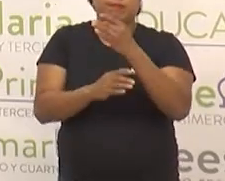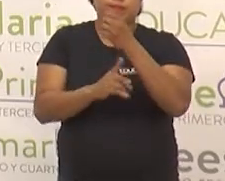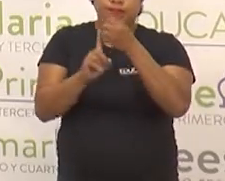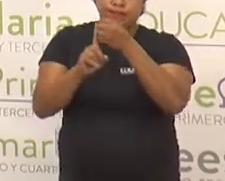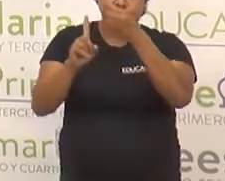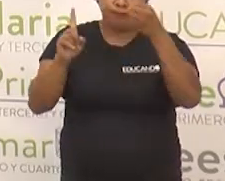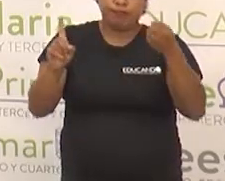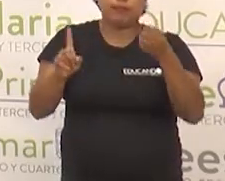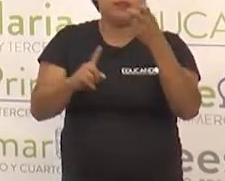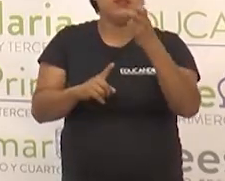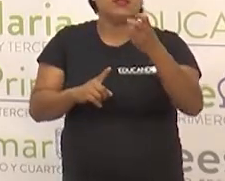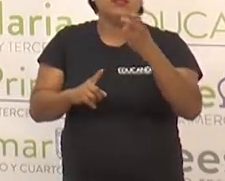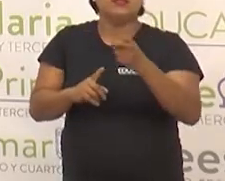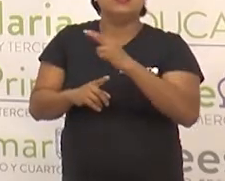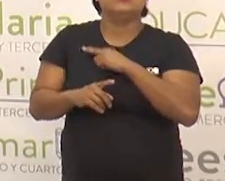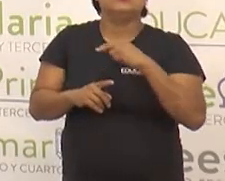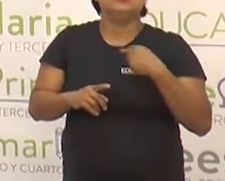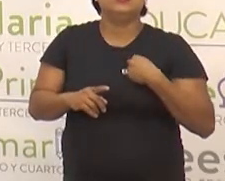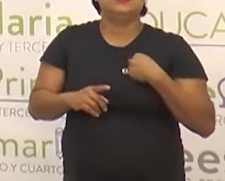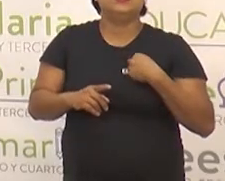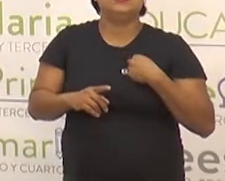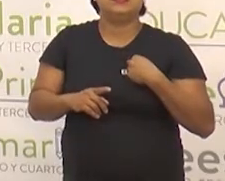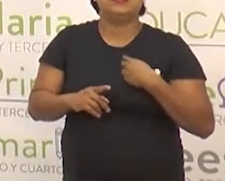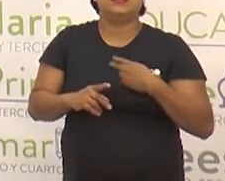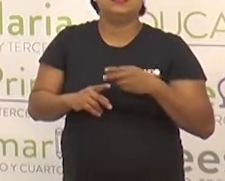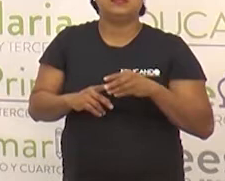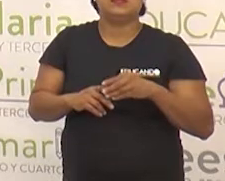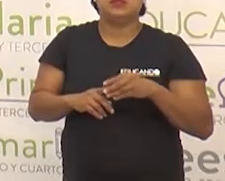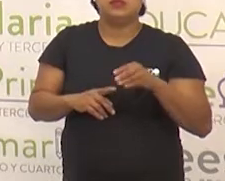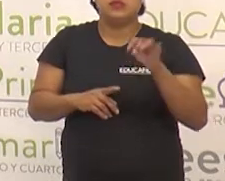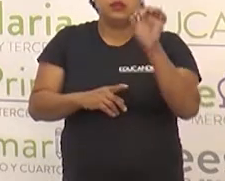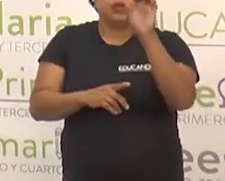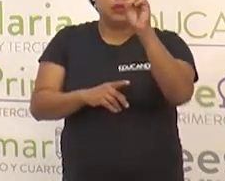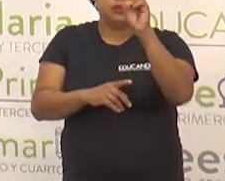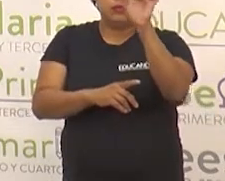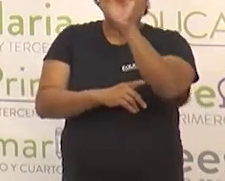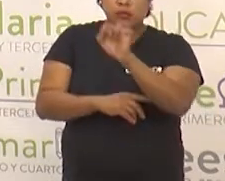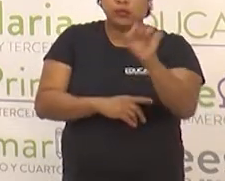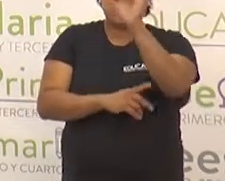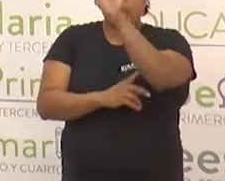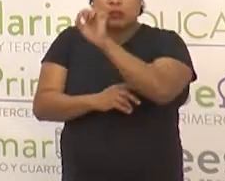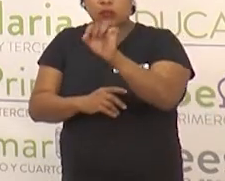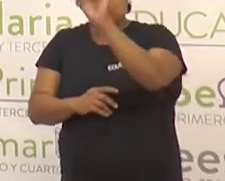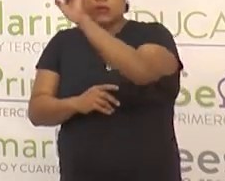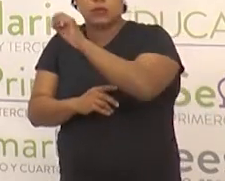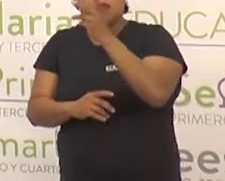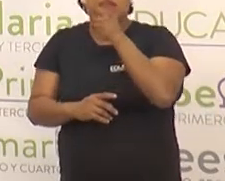oración. Para esto vamos a encerrar las palabras.